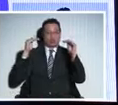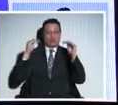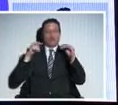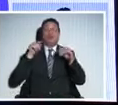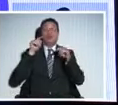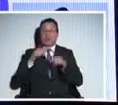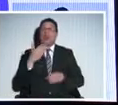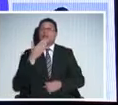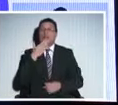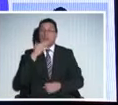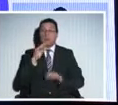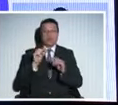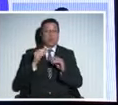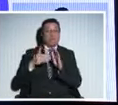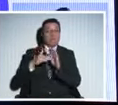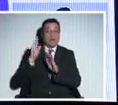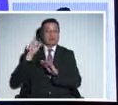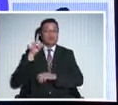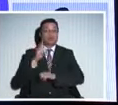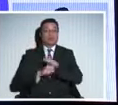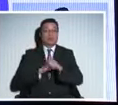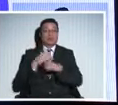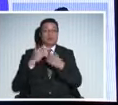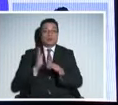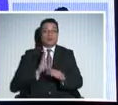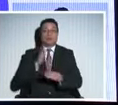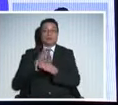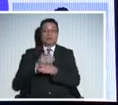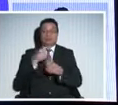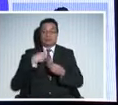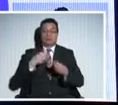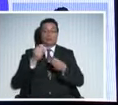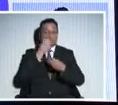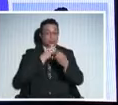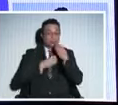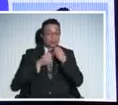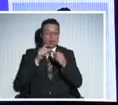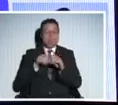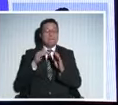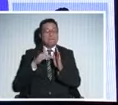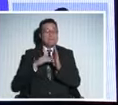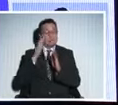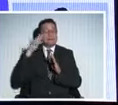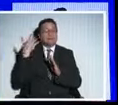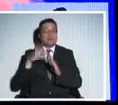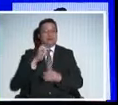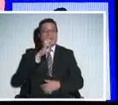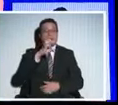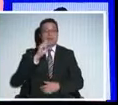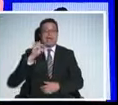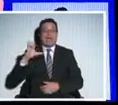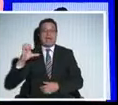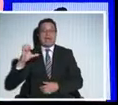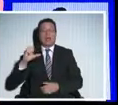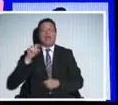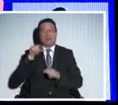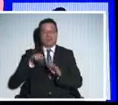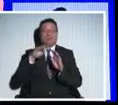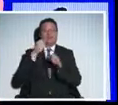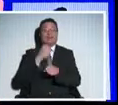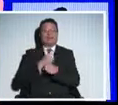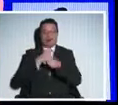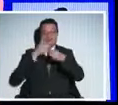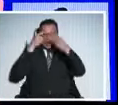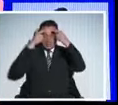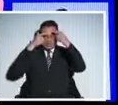poco más de un año, comenzó a integrarse la gastronomía como eje fundamental del PAE, a través del trabajo de